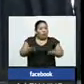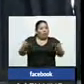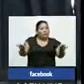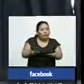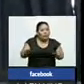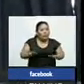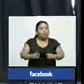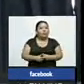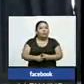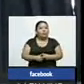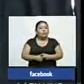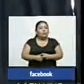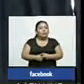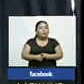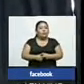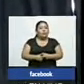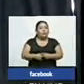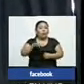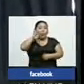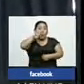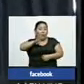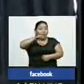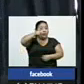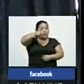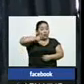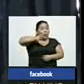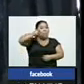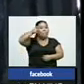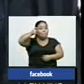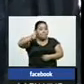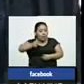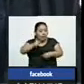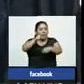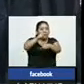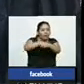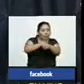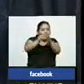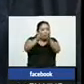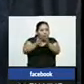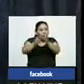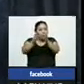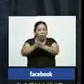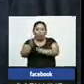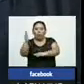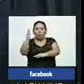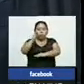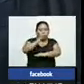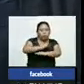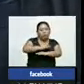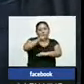por más de cuatro meses, en jornadas bastante arduas, en poder construir